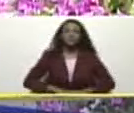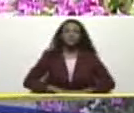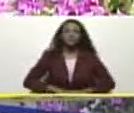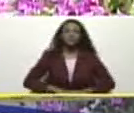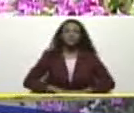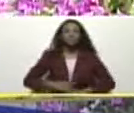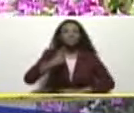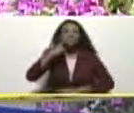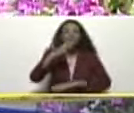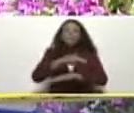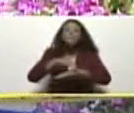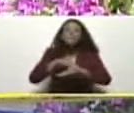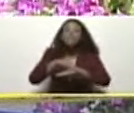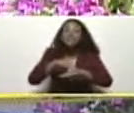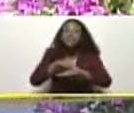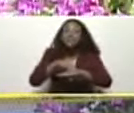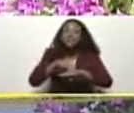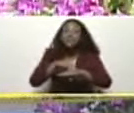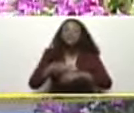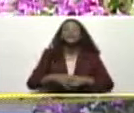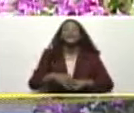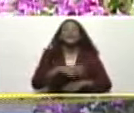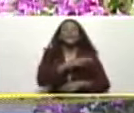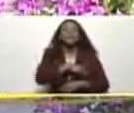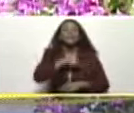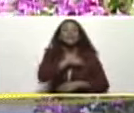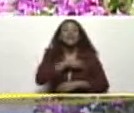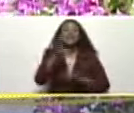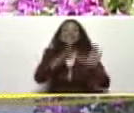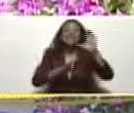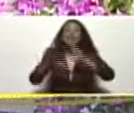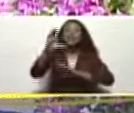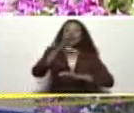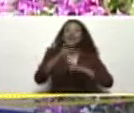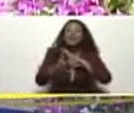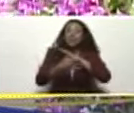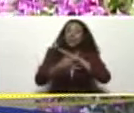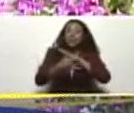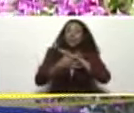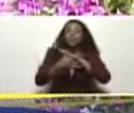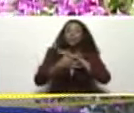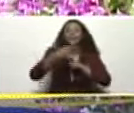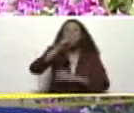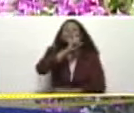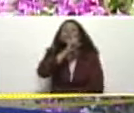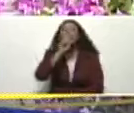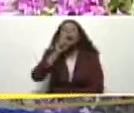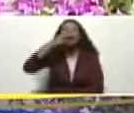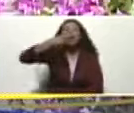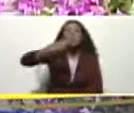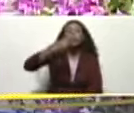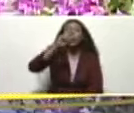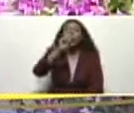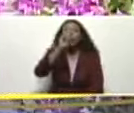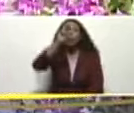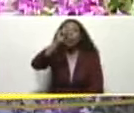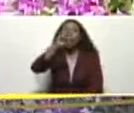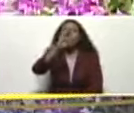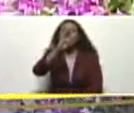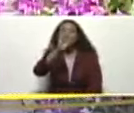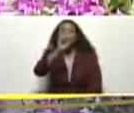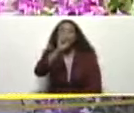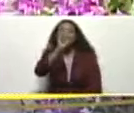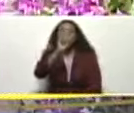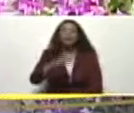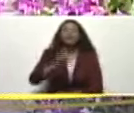de la gran misión Ciencia y Tecnología Humberto Fernández Morán.